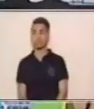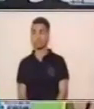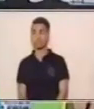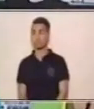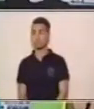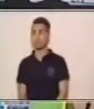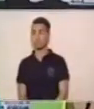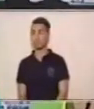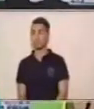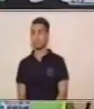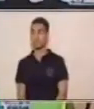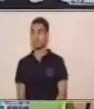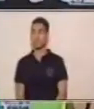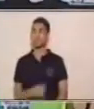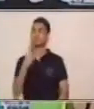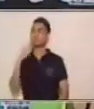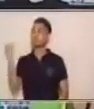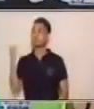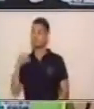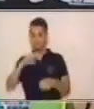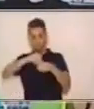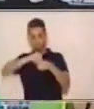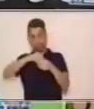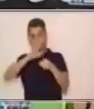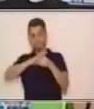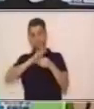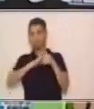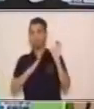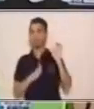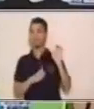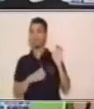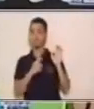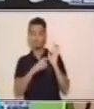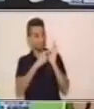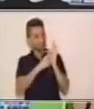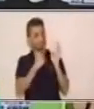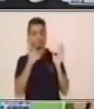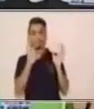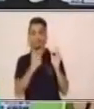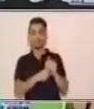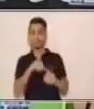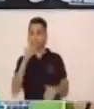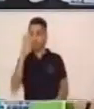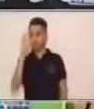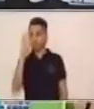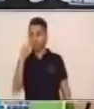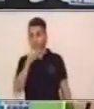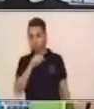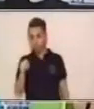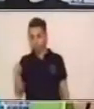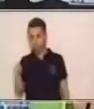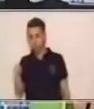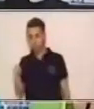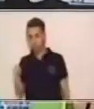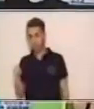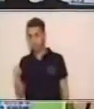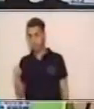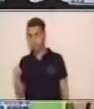el número de arriba, ¿qué número es? A ver, el número 4. Y el número de abajo